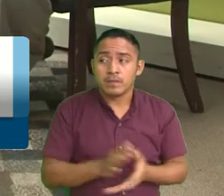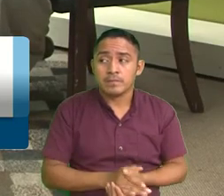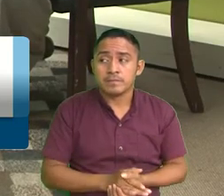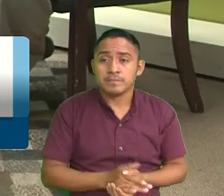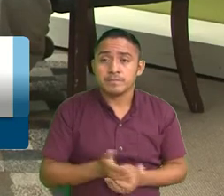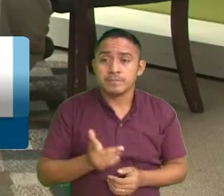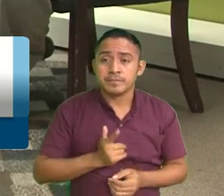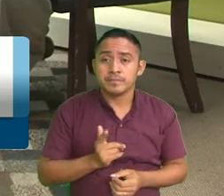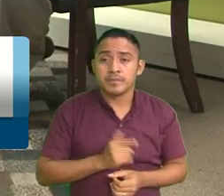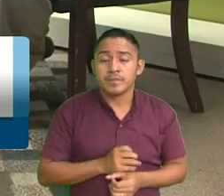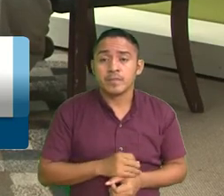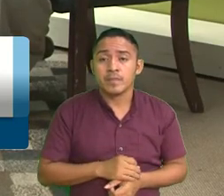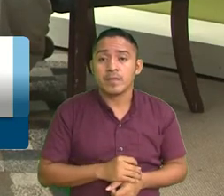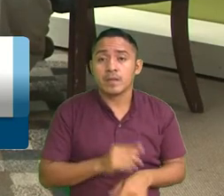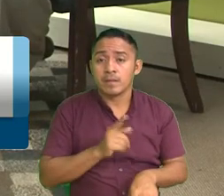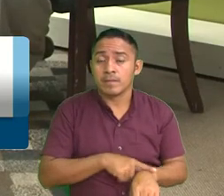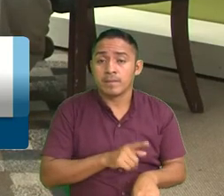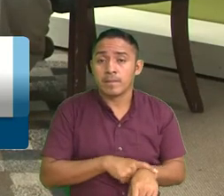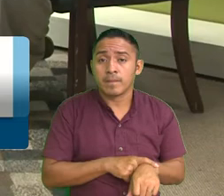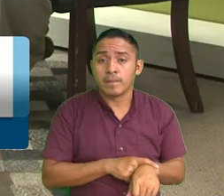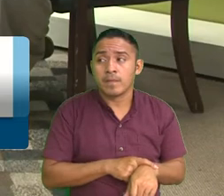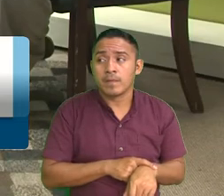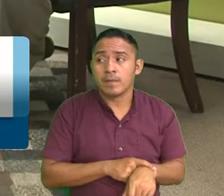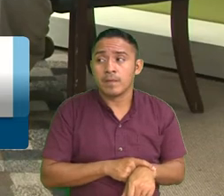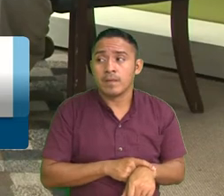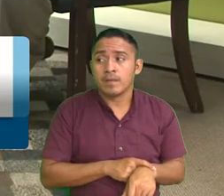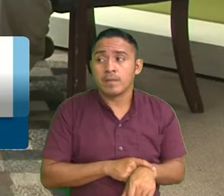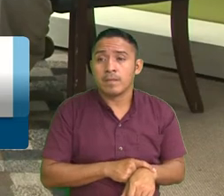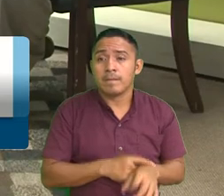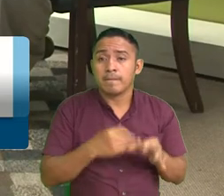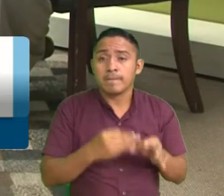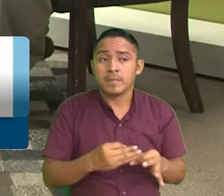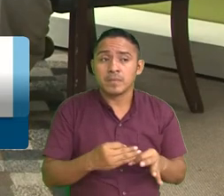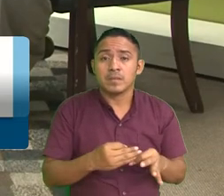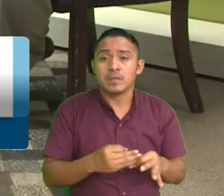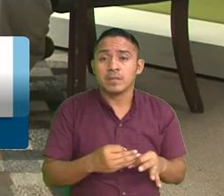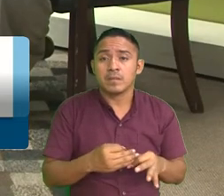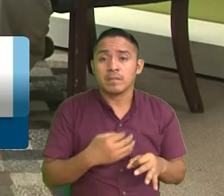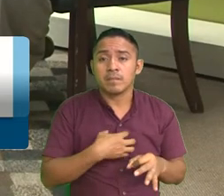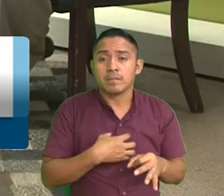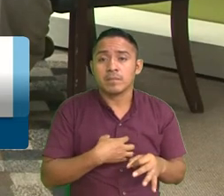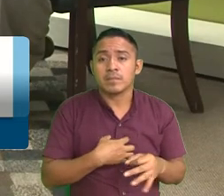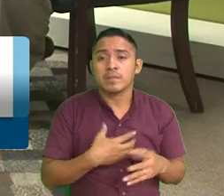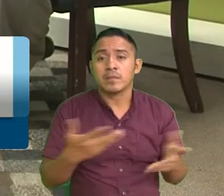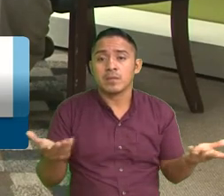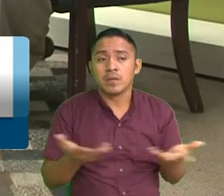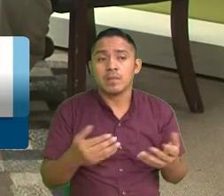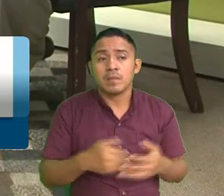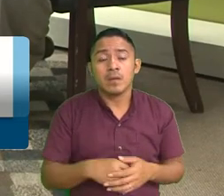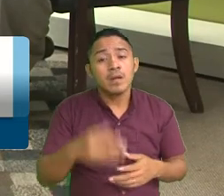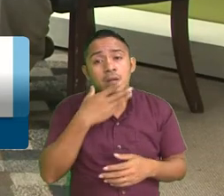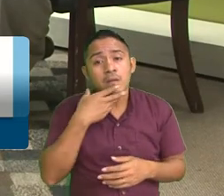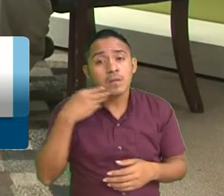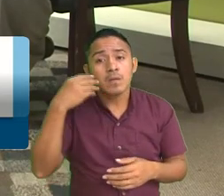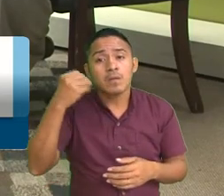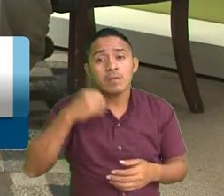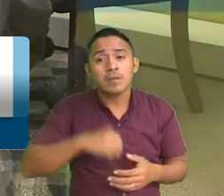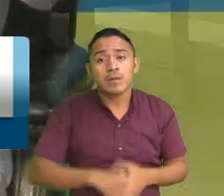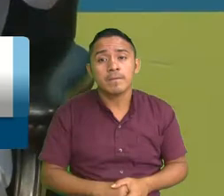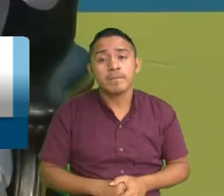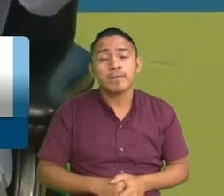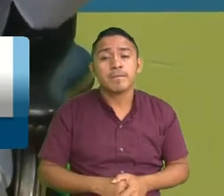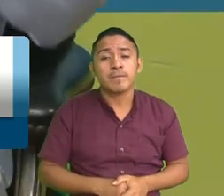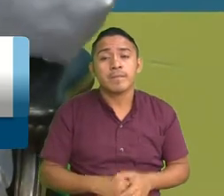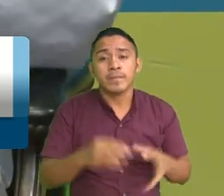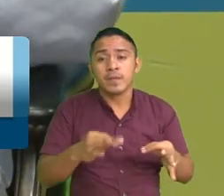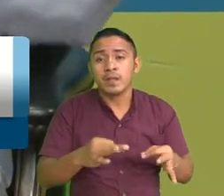un horario especial de como un ritual para irte a dormir. En el adolescente puede ser, haces